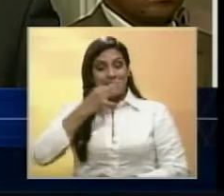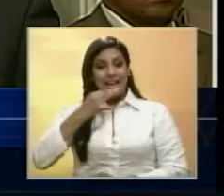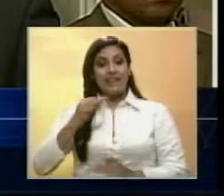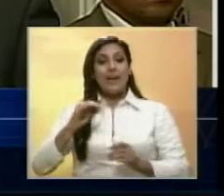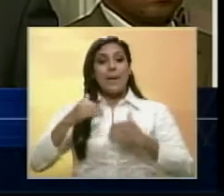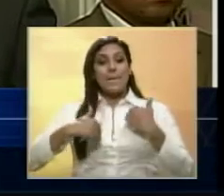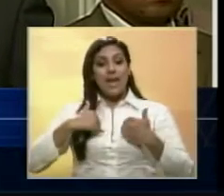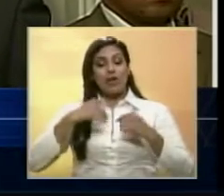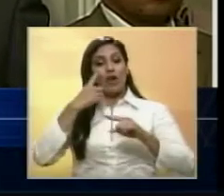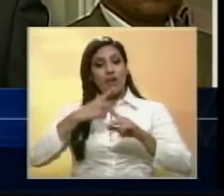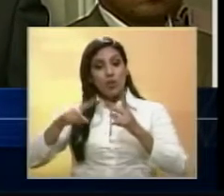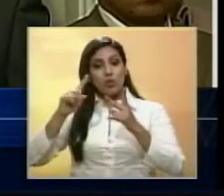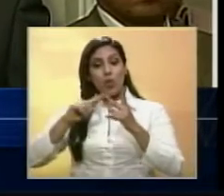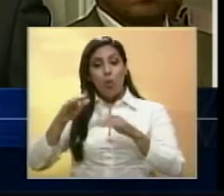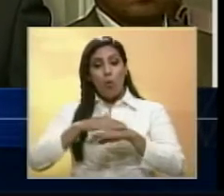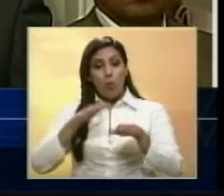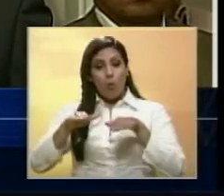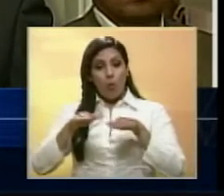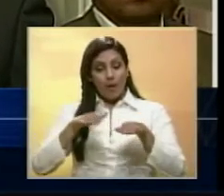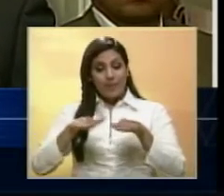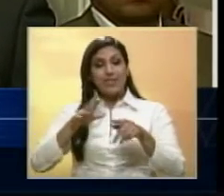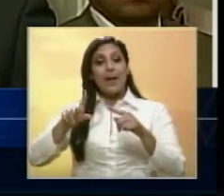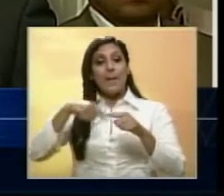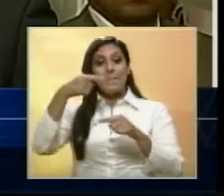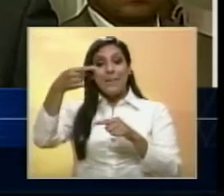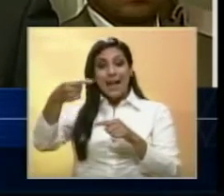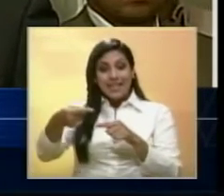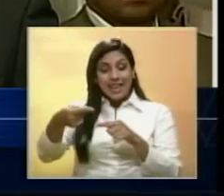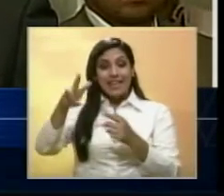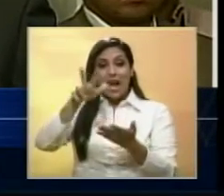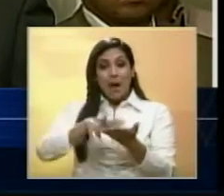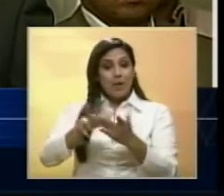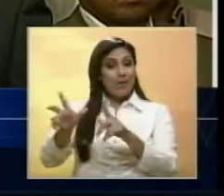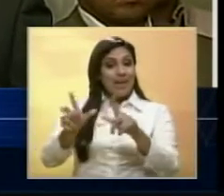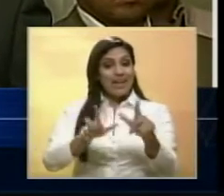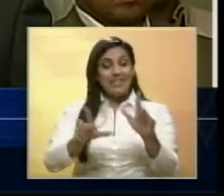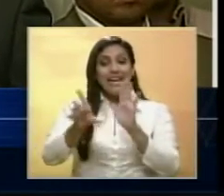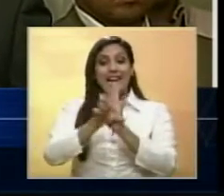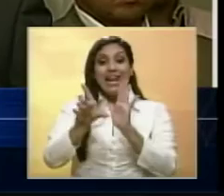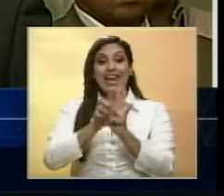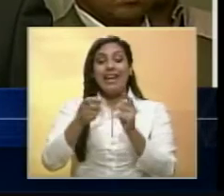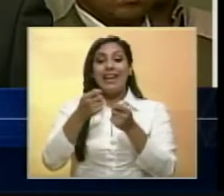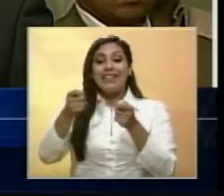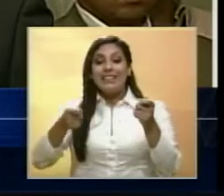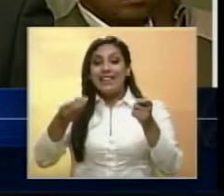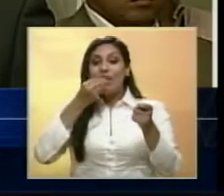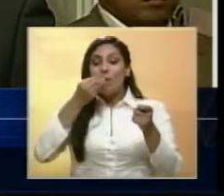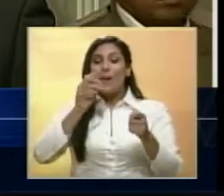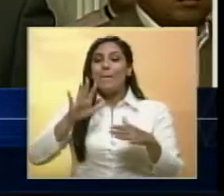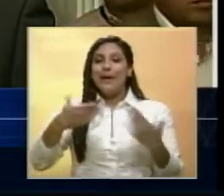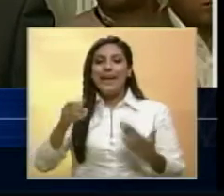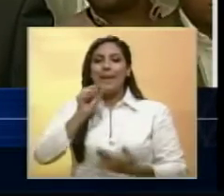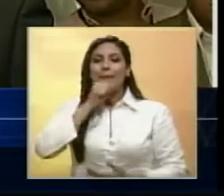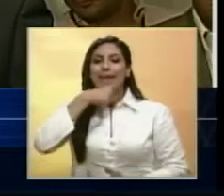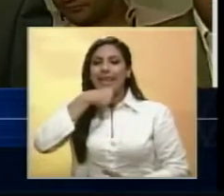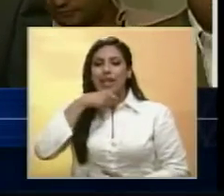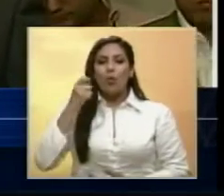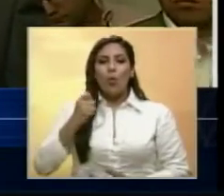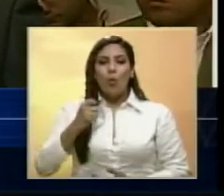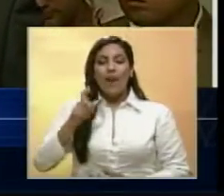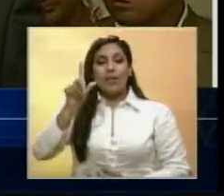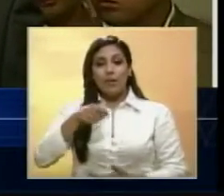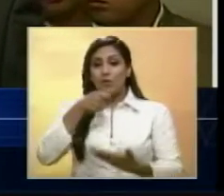miércoles y la del jueves. También anunciaba que mañana se va a darle aprobación a la ley de cesta tickets para jubilados y pensionados, y